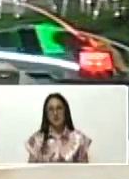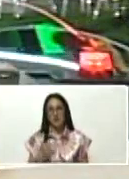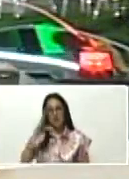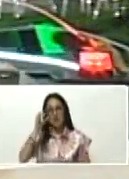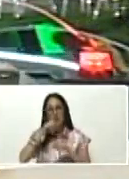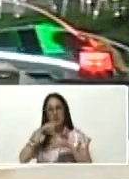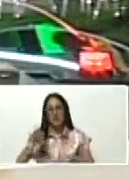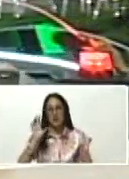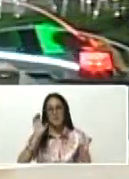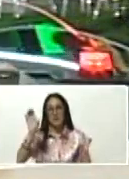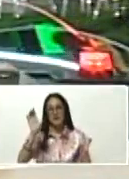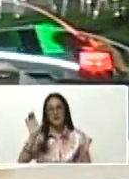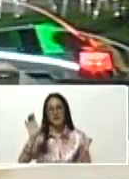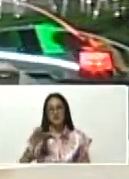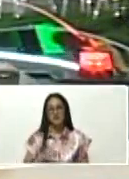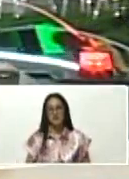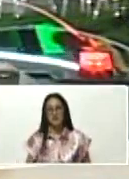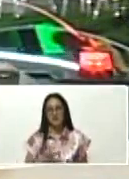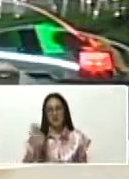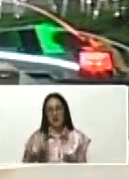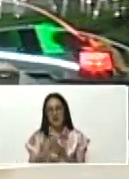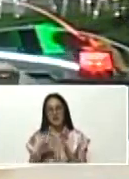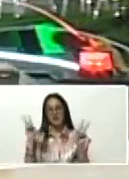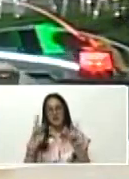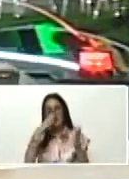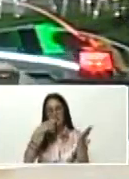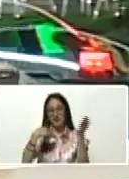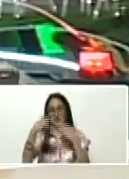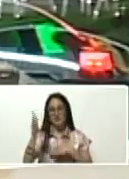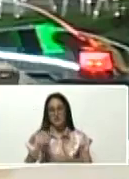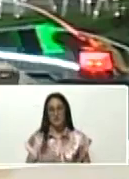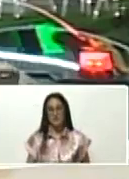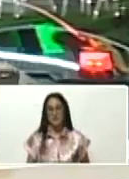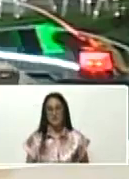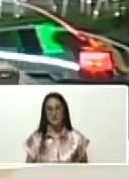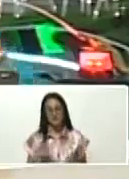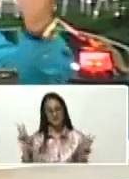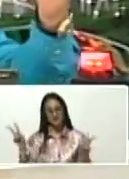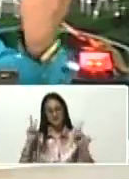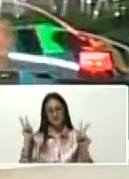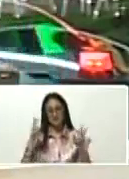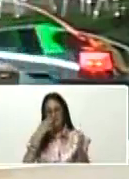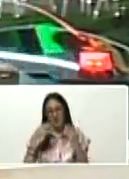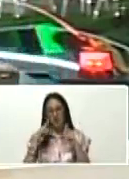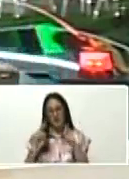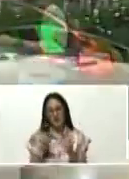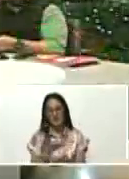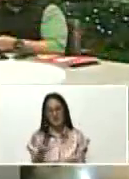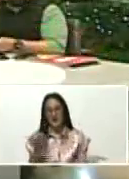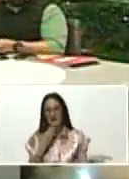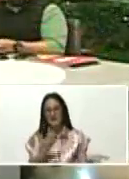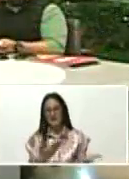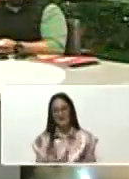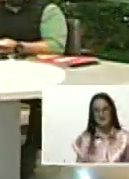bendiga a nuestra patria. Hasta la victoria siempre. Venceremos, nos vemos pronto. Muchas gracias.